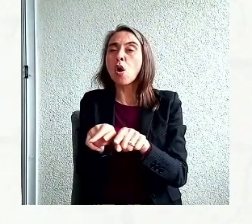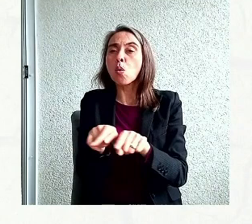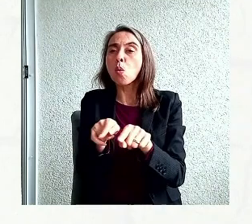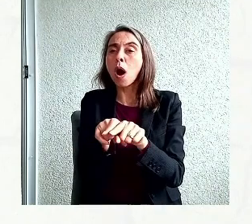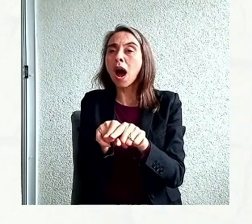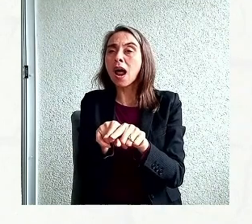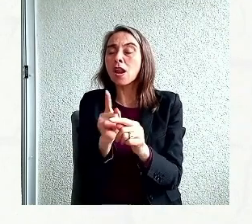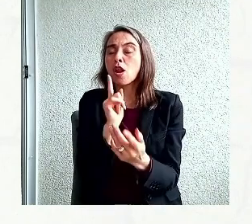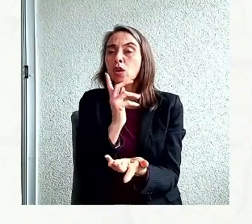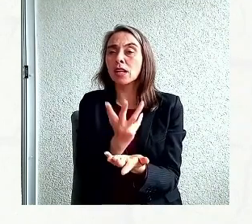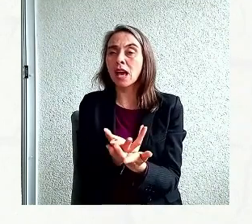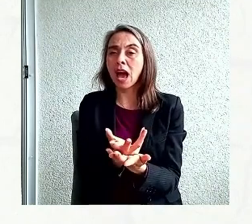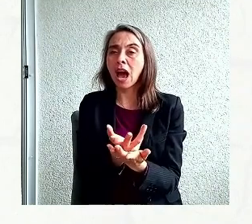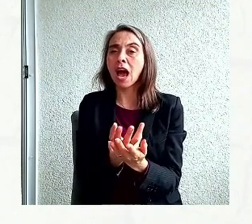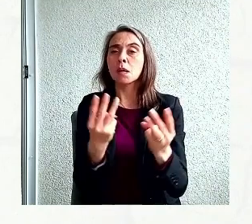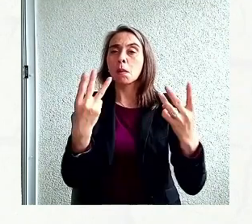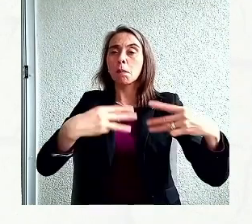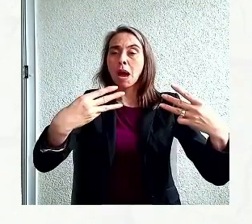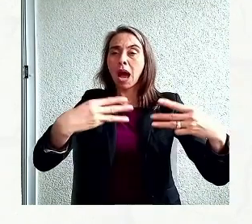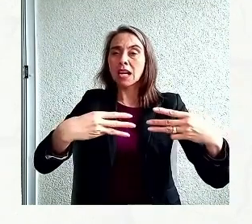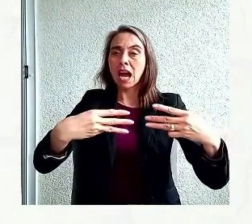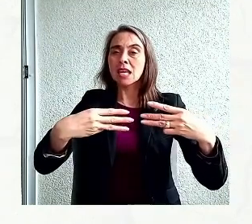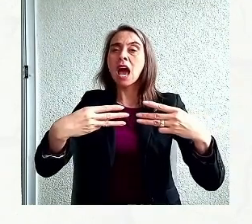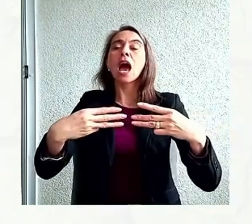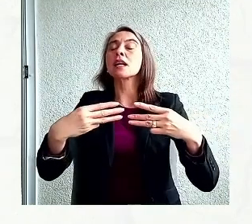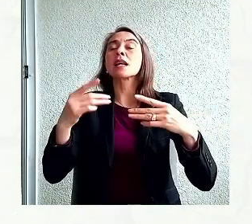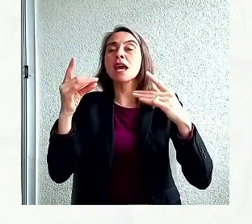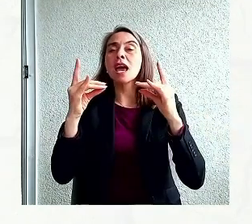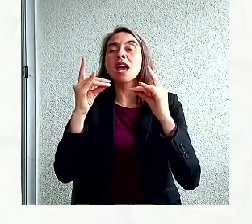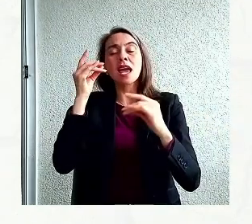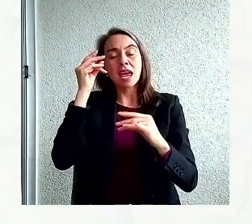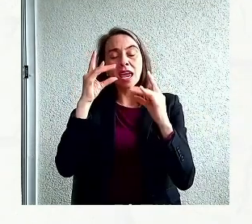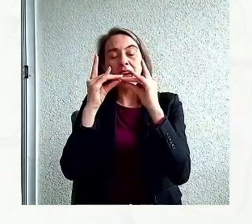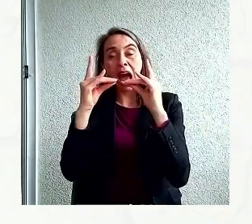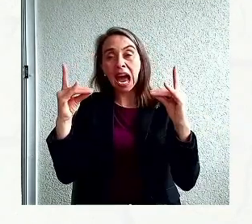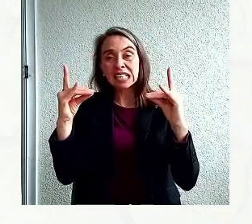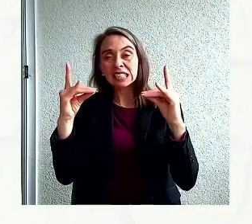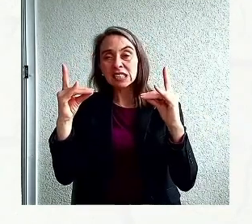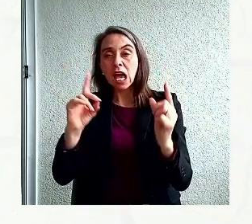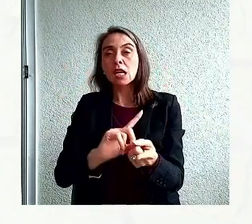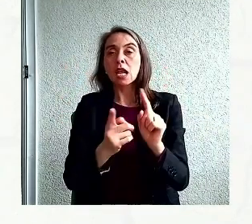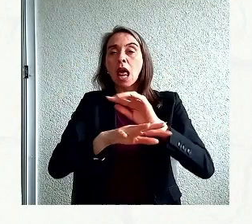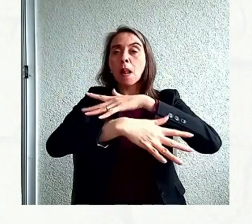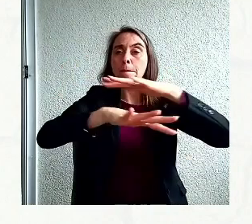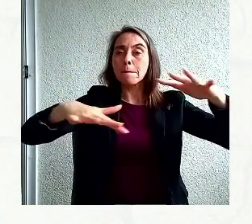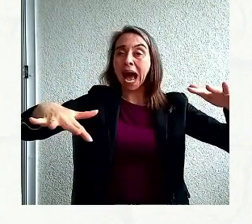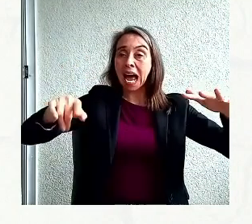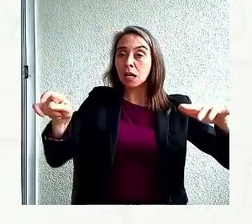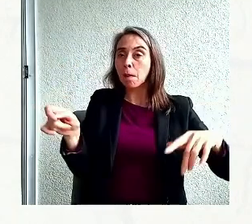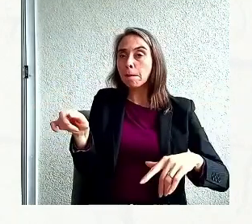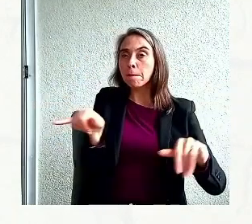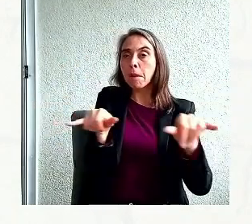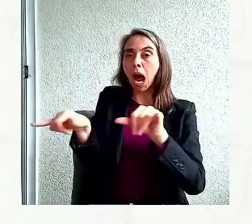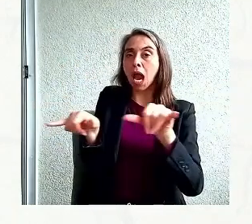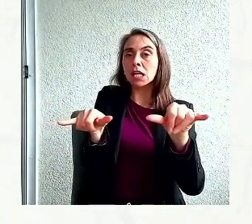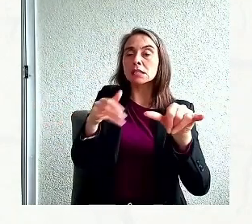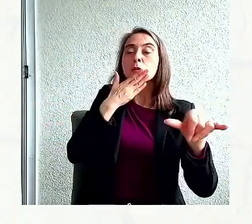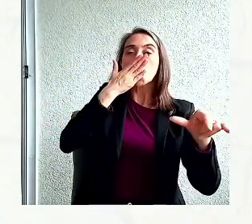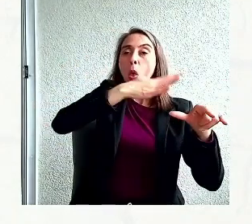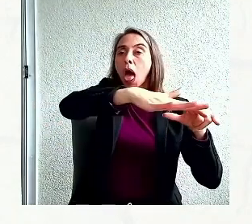eso significa que los organismos, y allá arriba ustedes pueden ver en la parte superior derecha, nosotros ponemos en